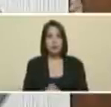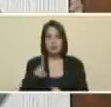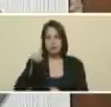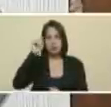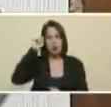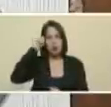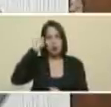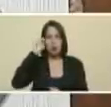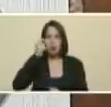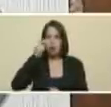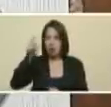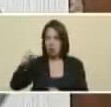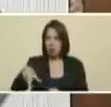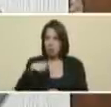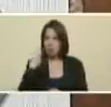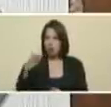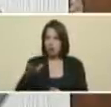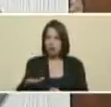si me permiten,